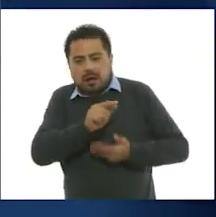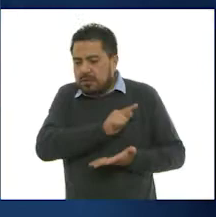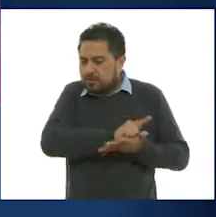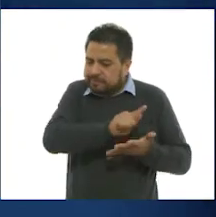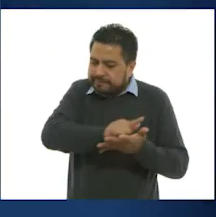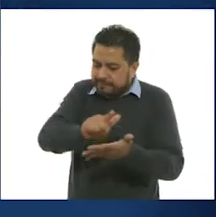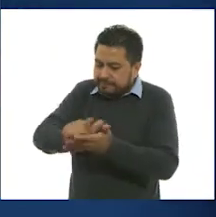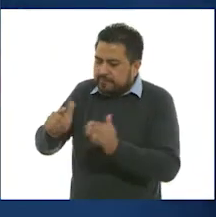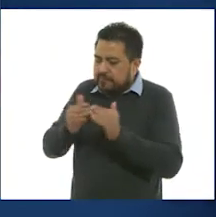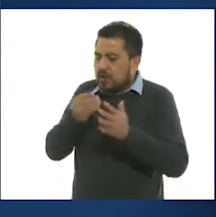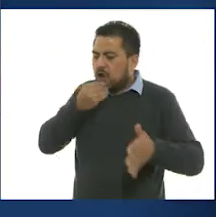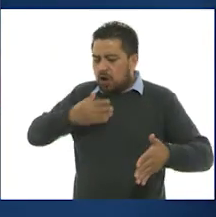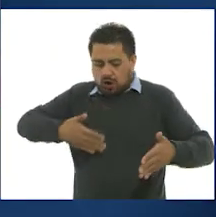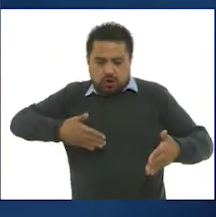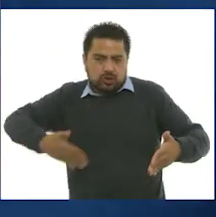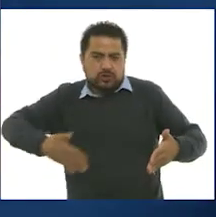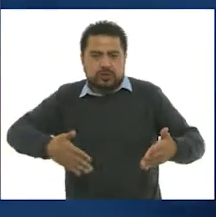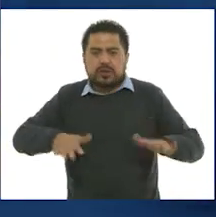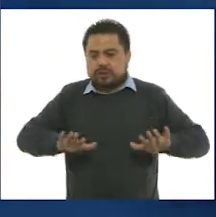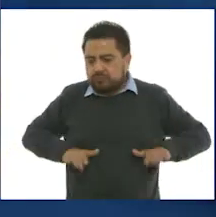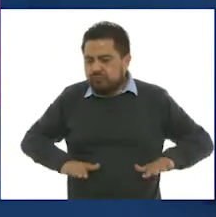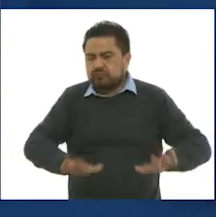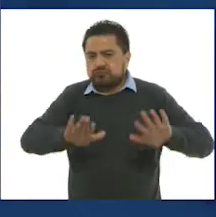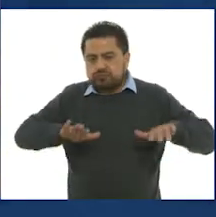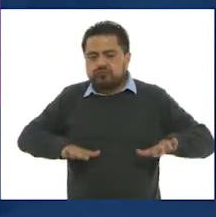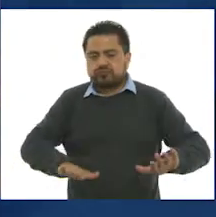limpieza, cocinar y tejer.